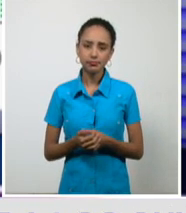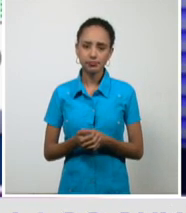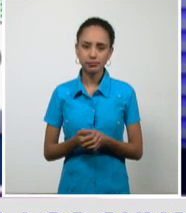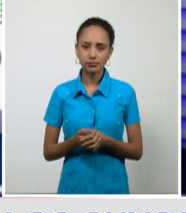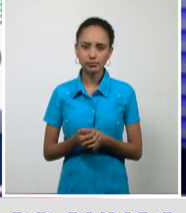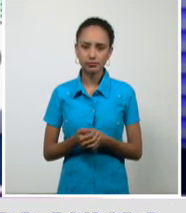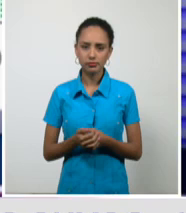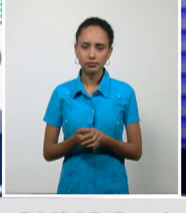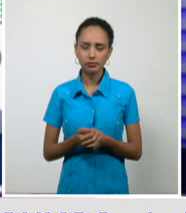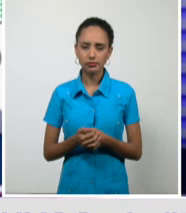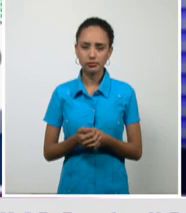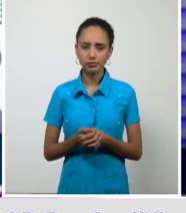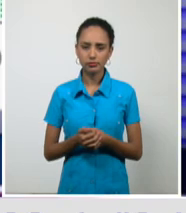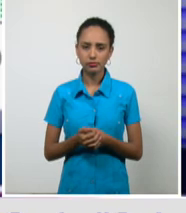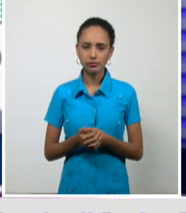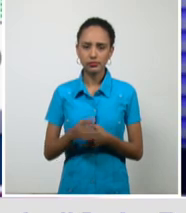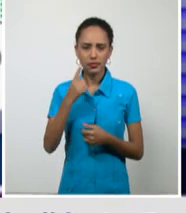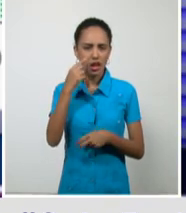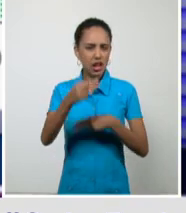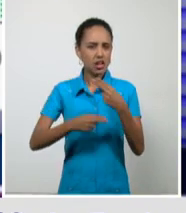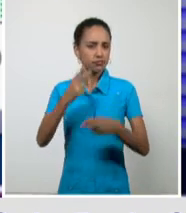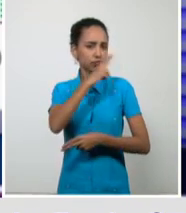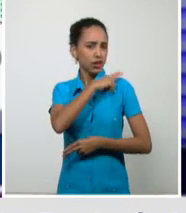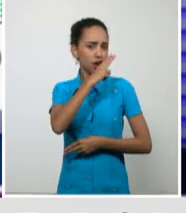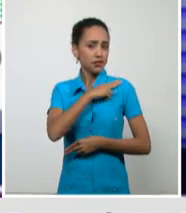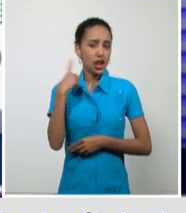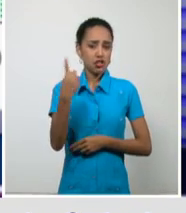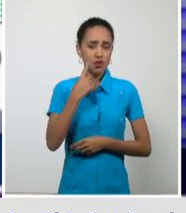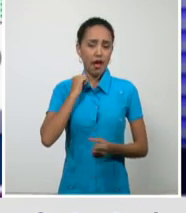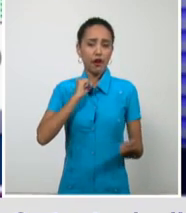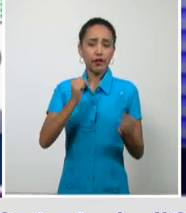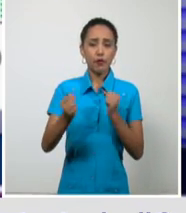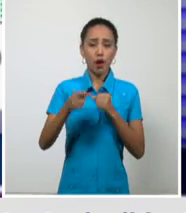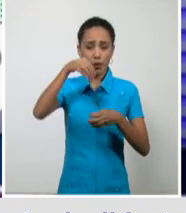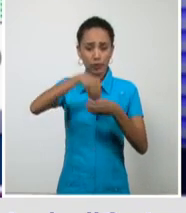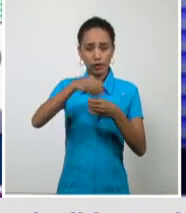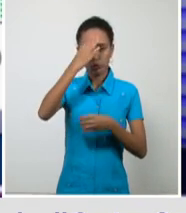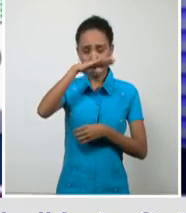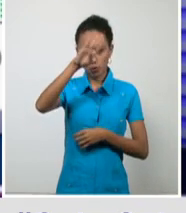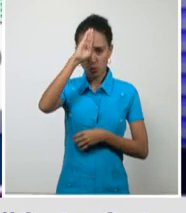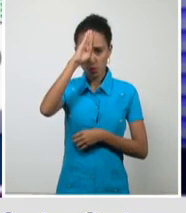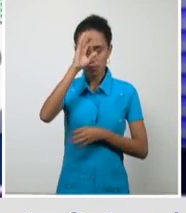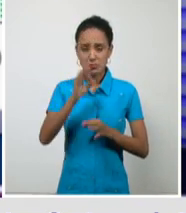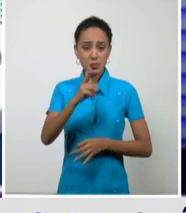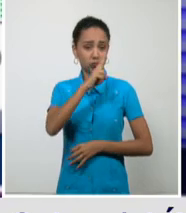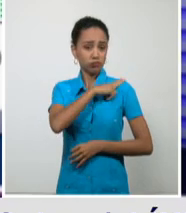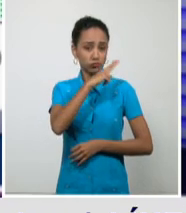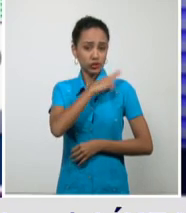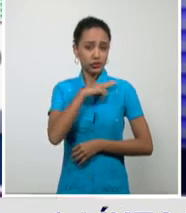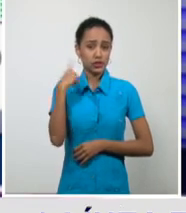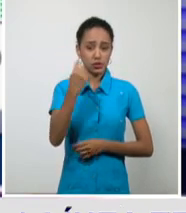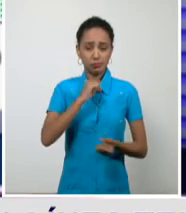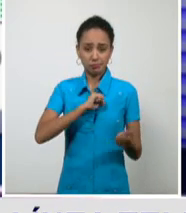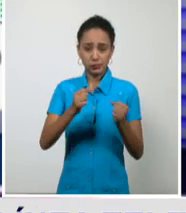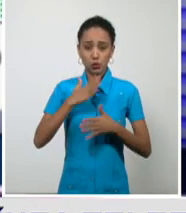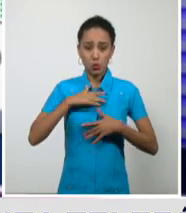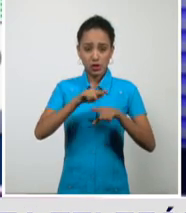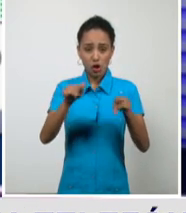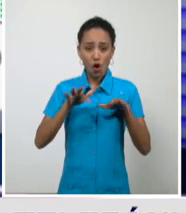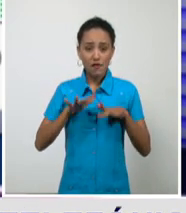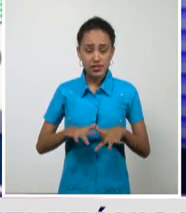vigor las autoridades nacionales reguladoras en el país. Como autoridad nacional reguladora, nuestra oficina autoriza, es